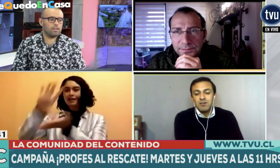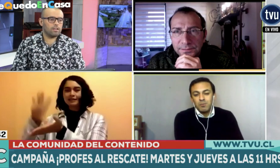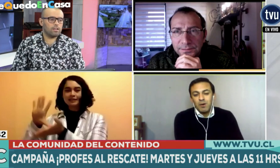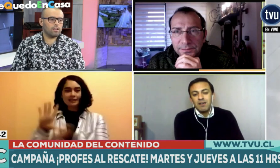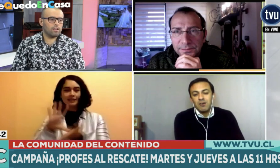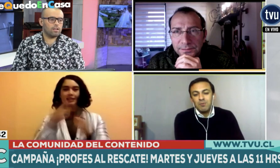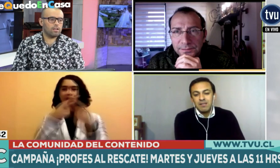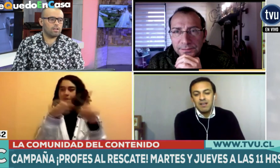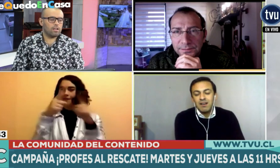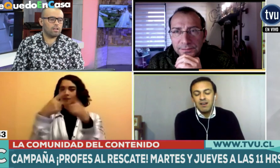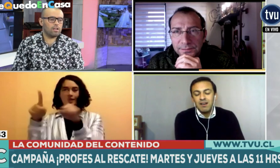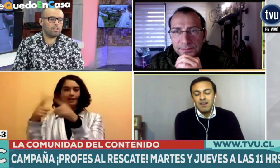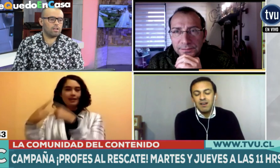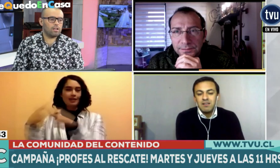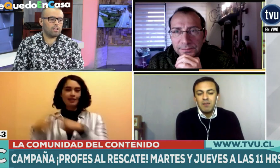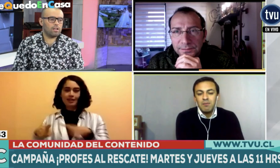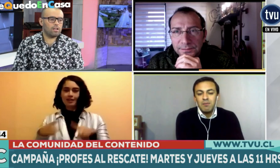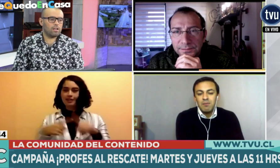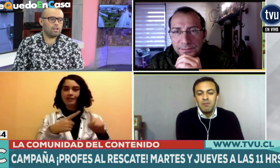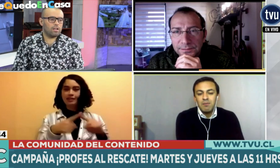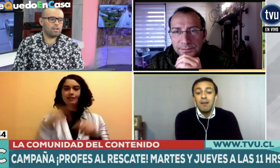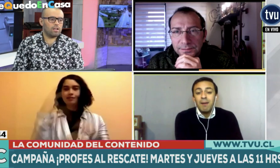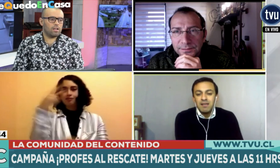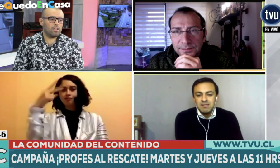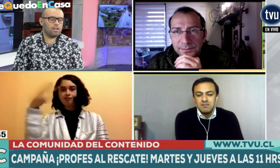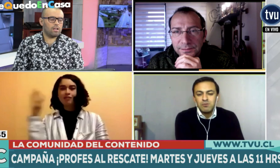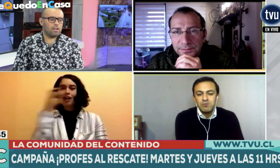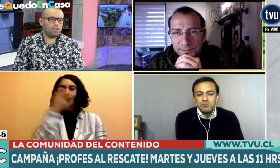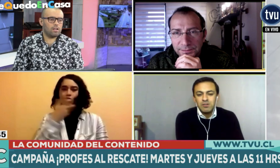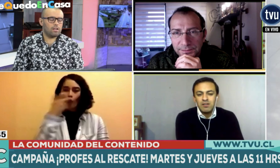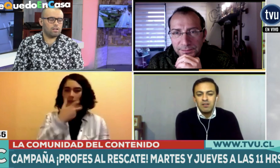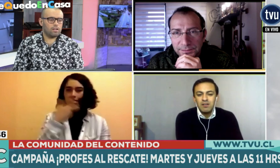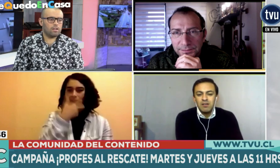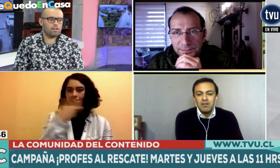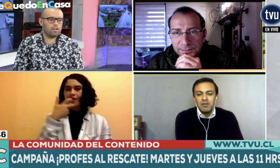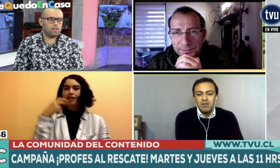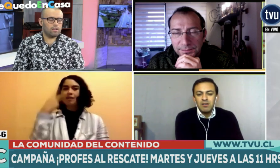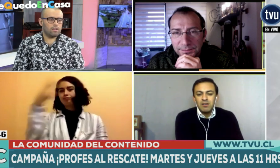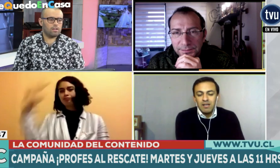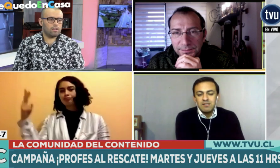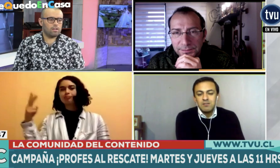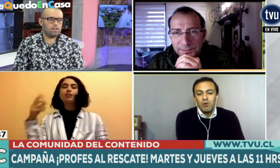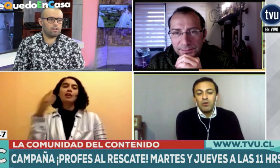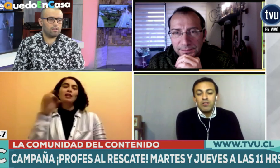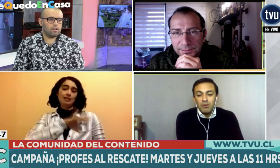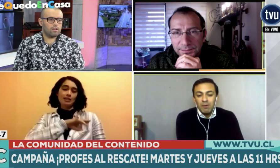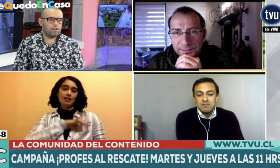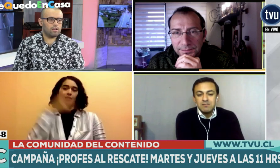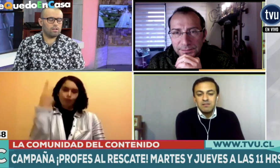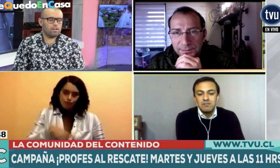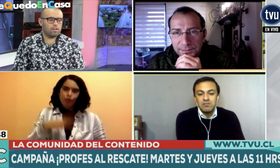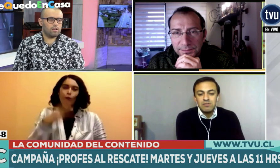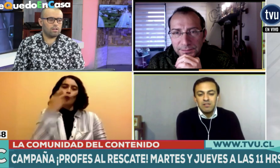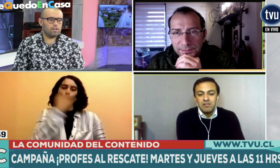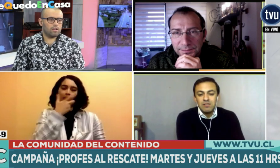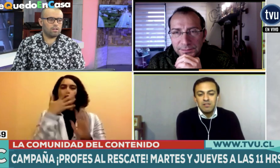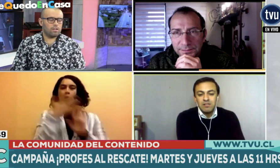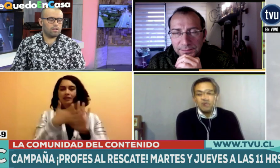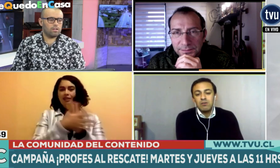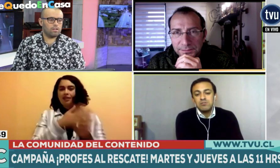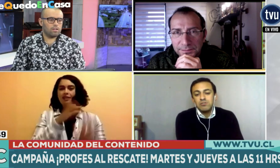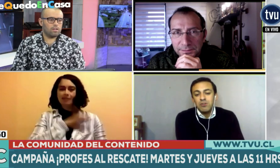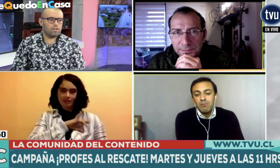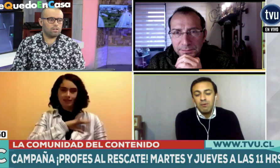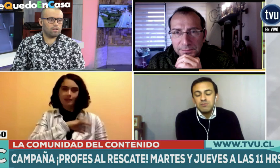que dice que no, hay que comprender que la lengua de señas es propia de cada país, con construcciones culturales, así como los idiomas son distintos.